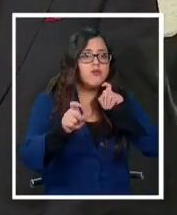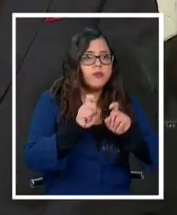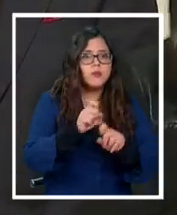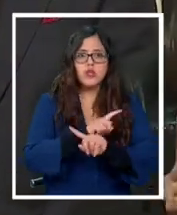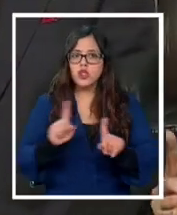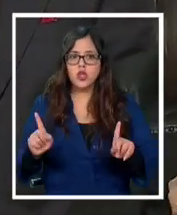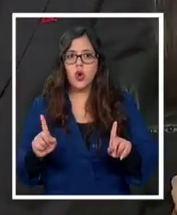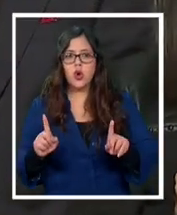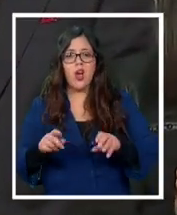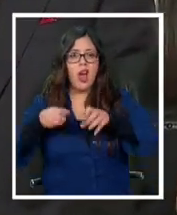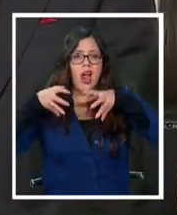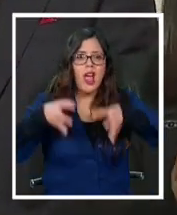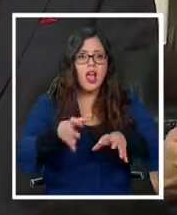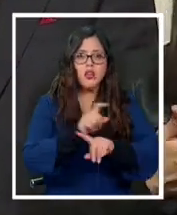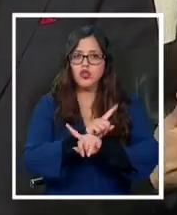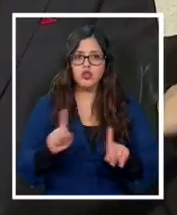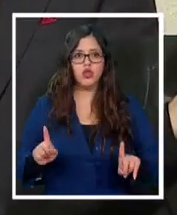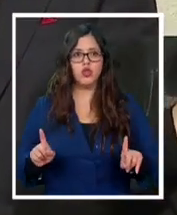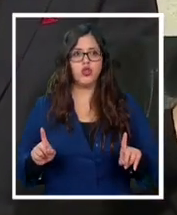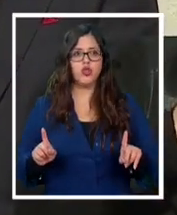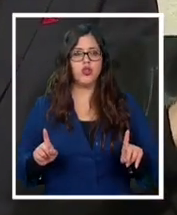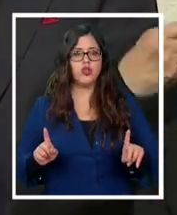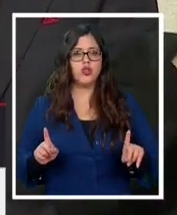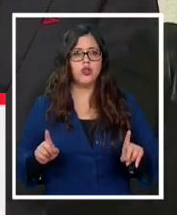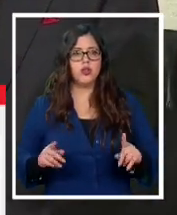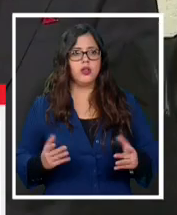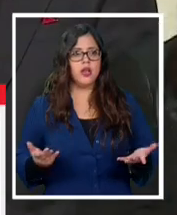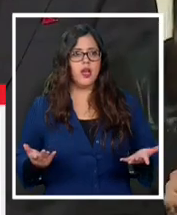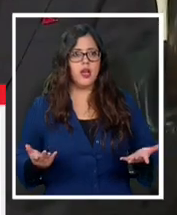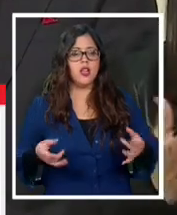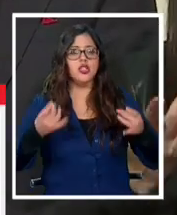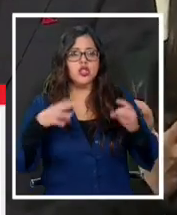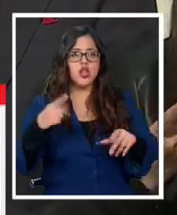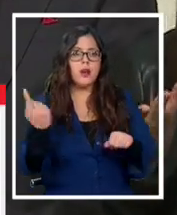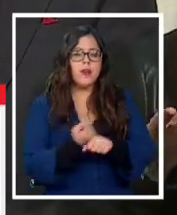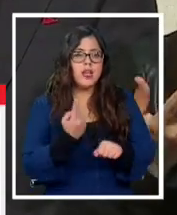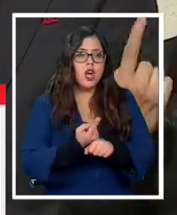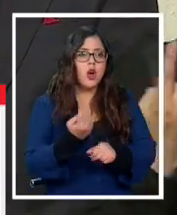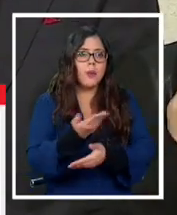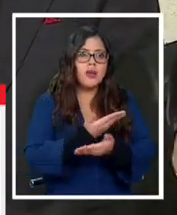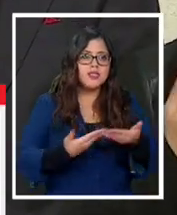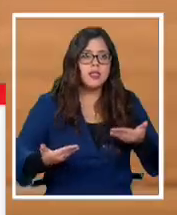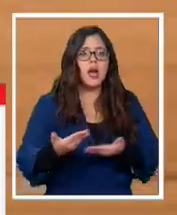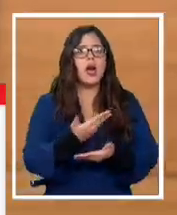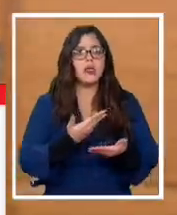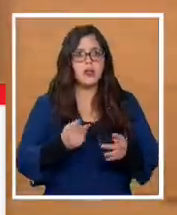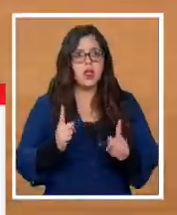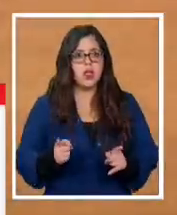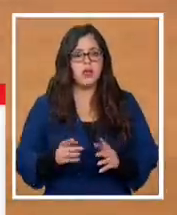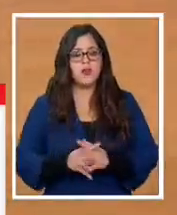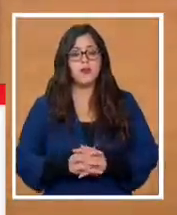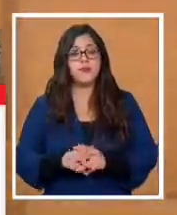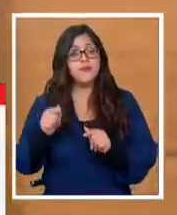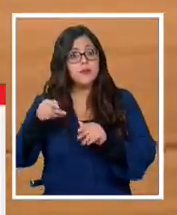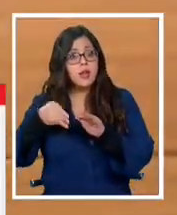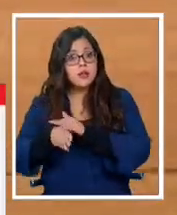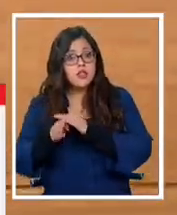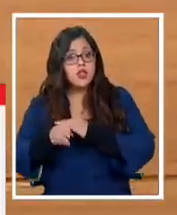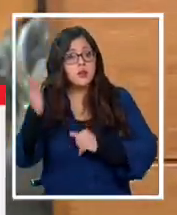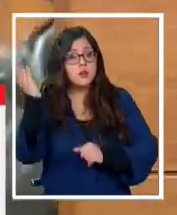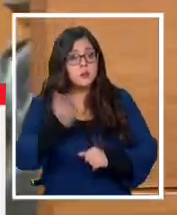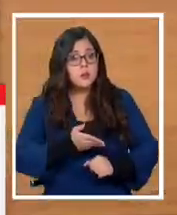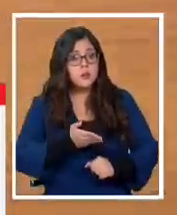no es agrediendo sino es conversando dialogando al acceder a una